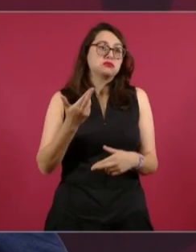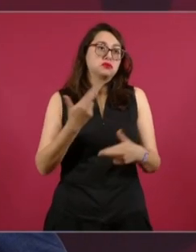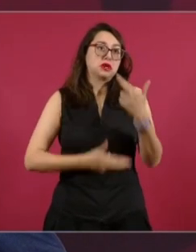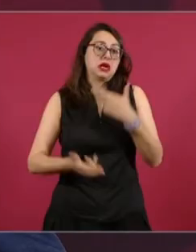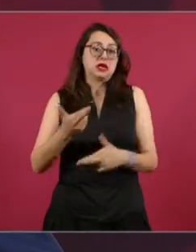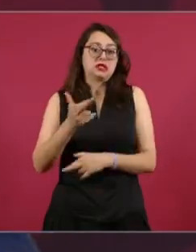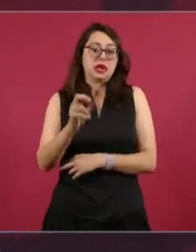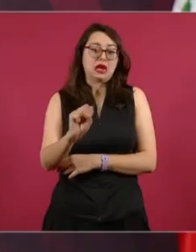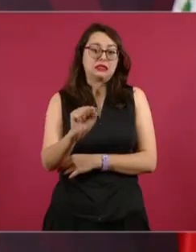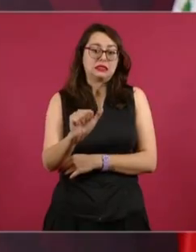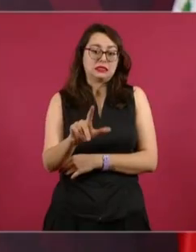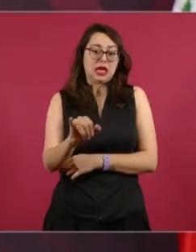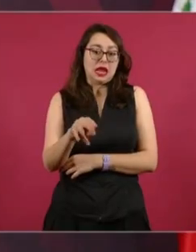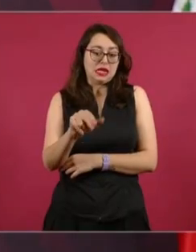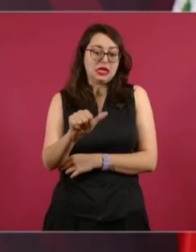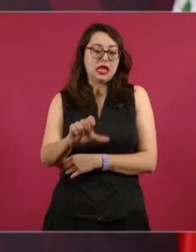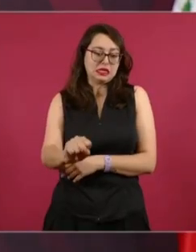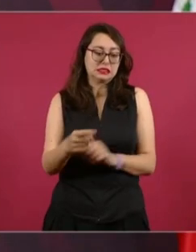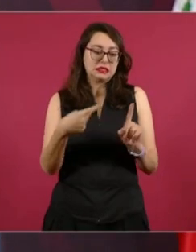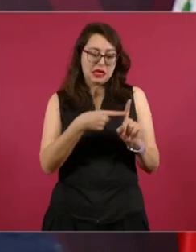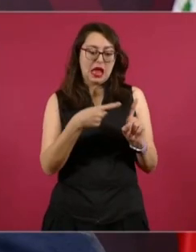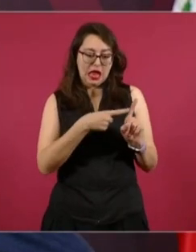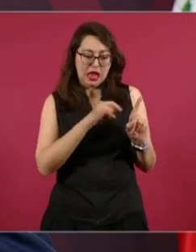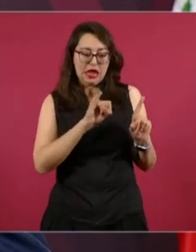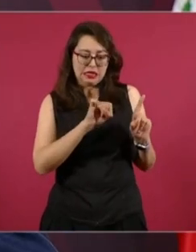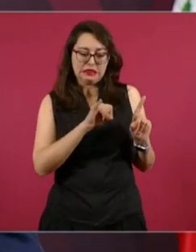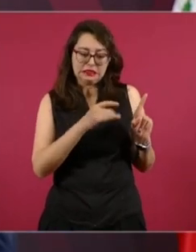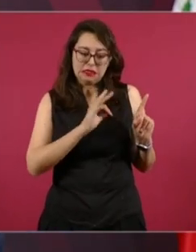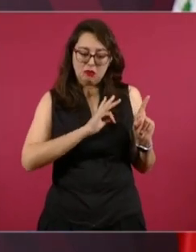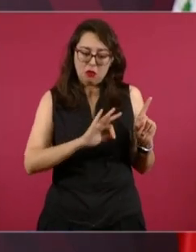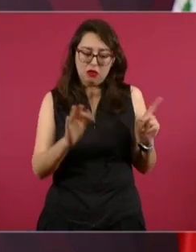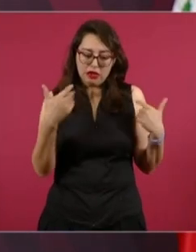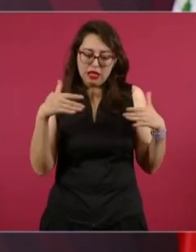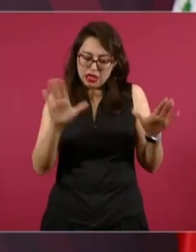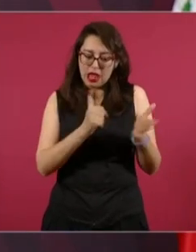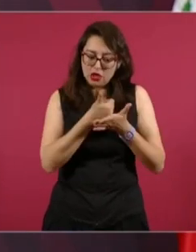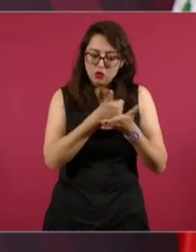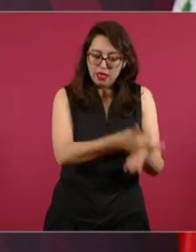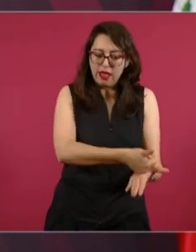de presidente. Pero eso ya no se puede.